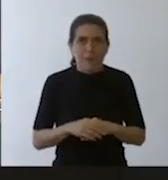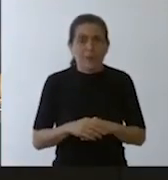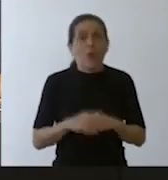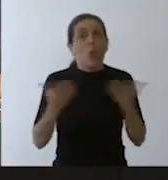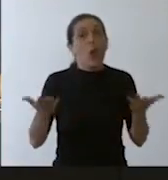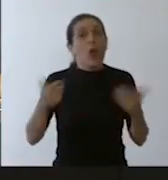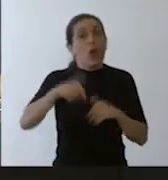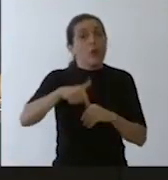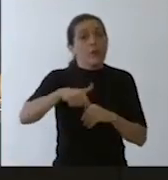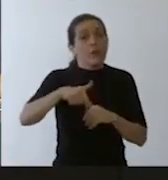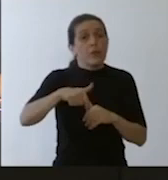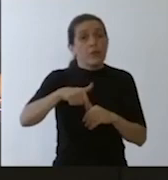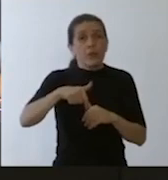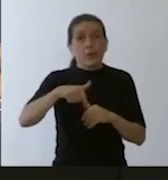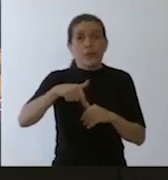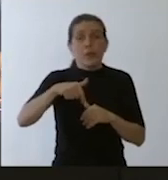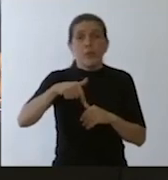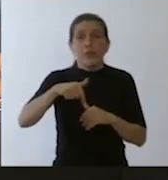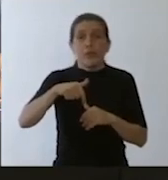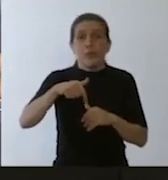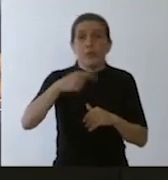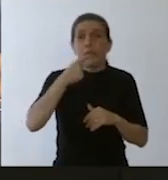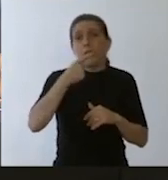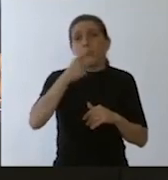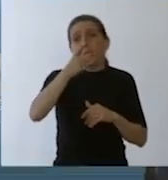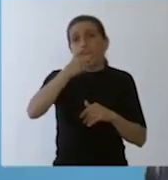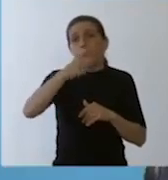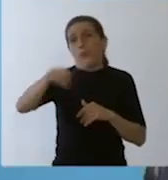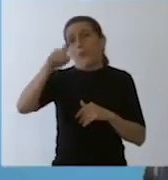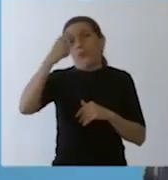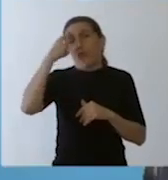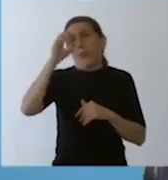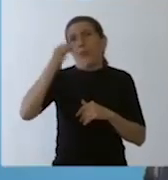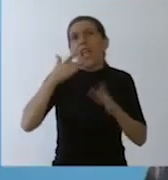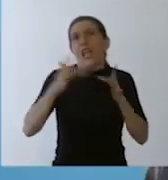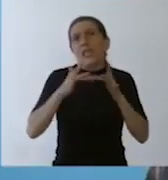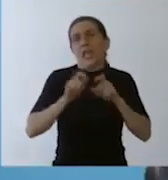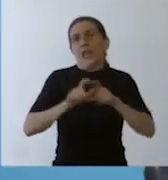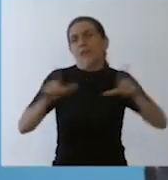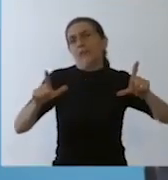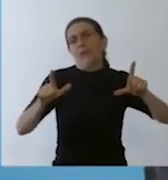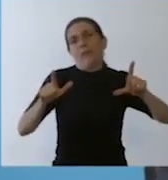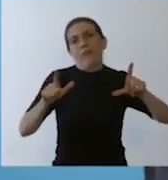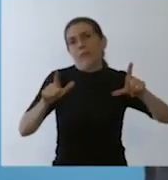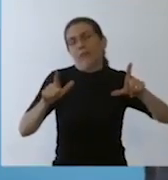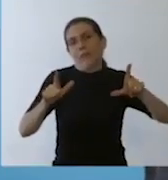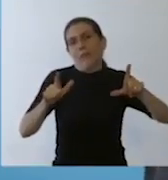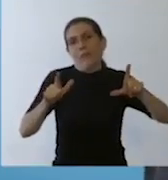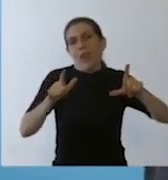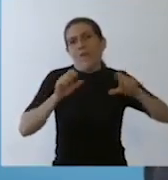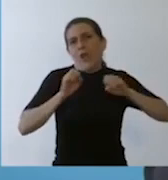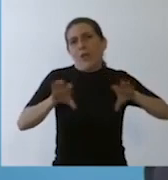Bueno, usted sabe que el Internet hace maravillas, pero también tiene el riesgo de que